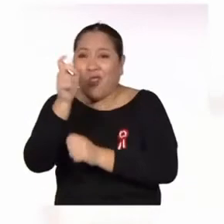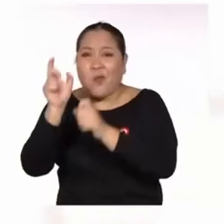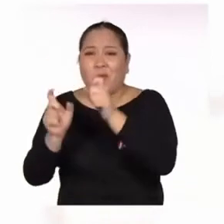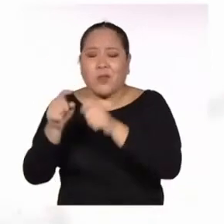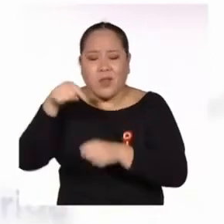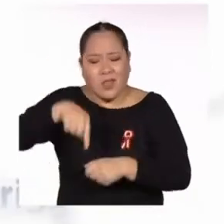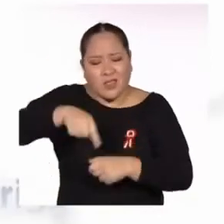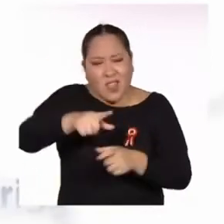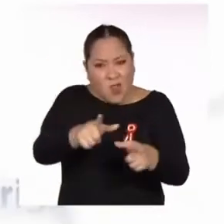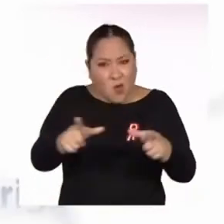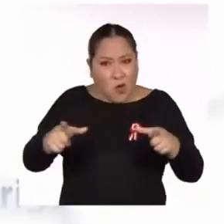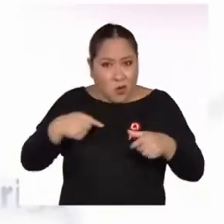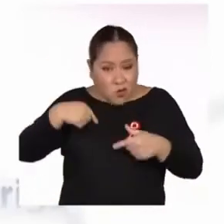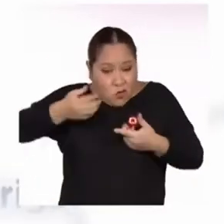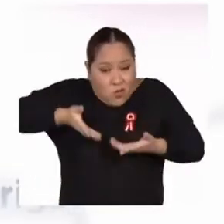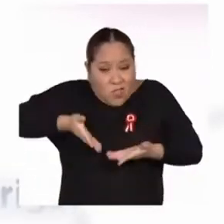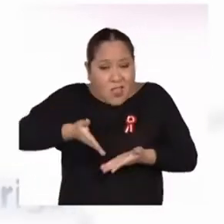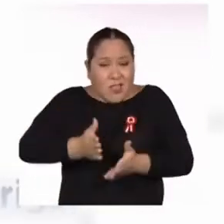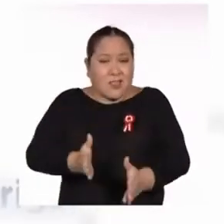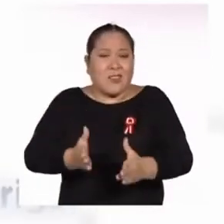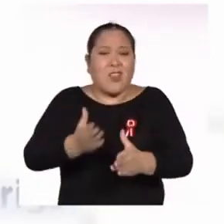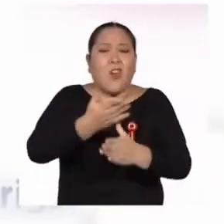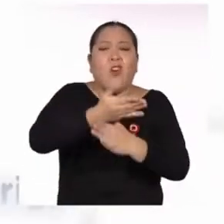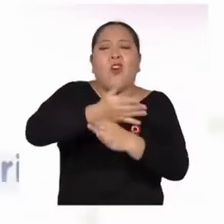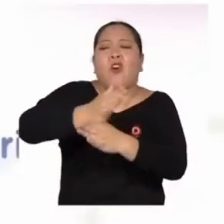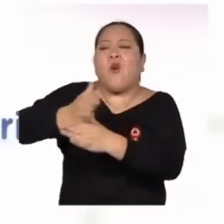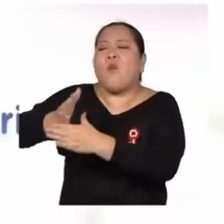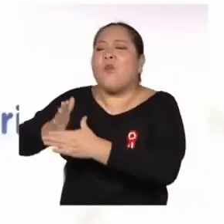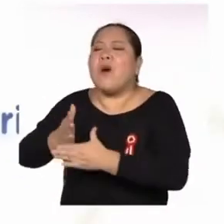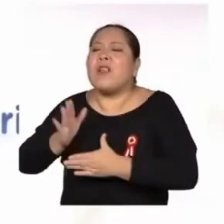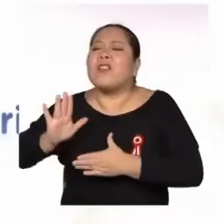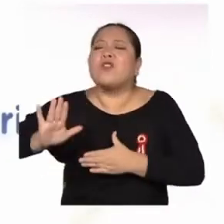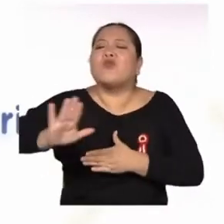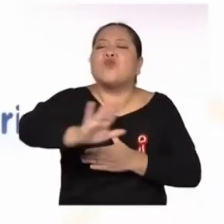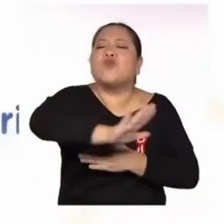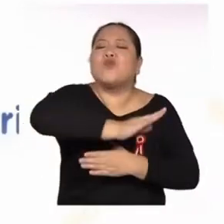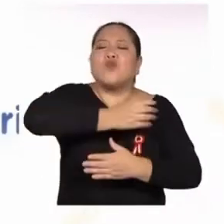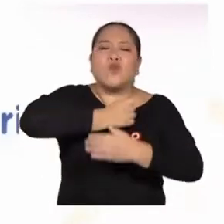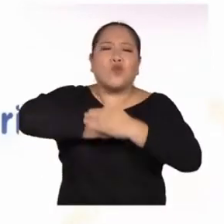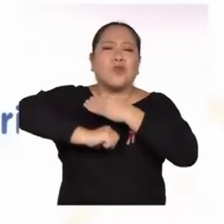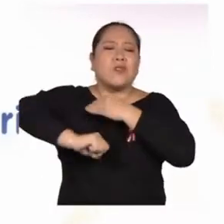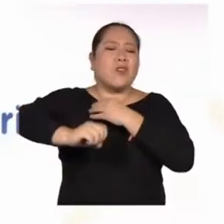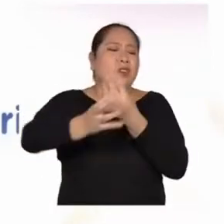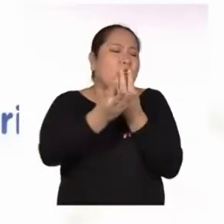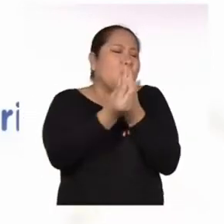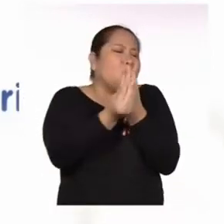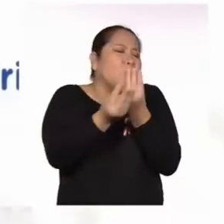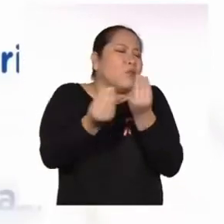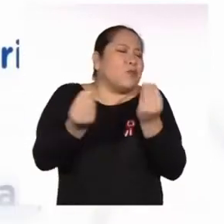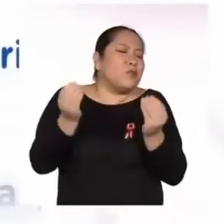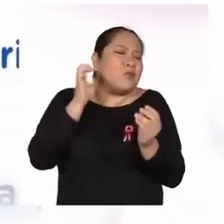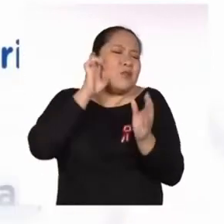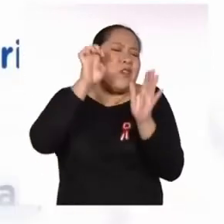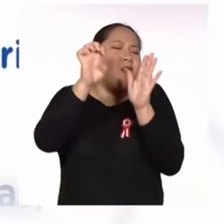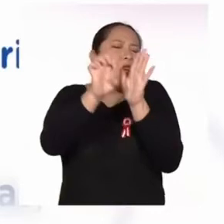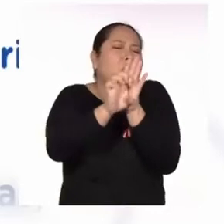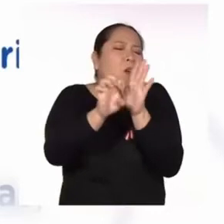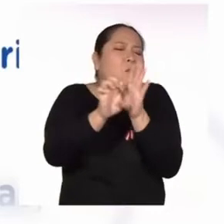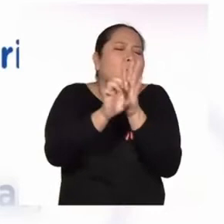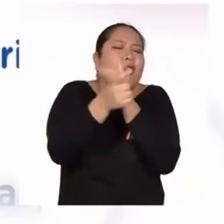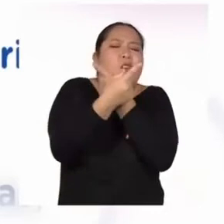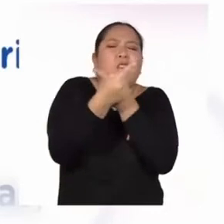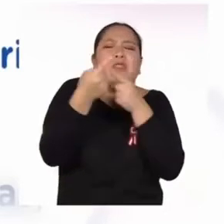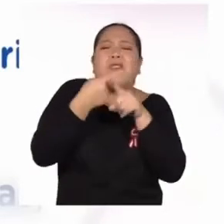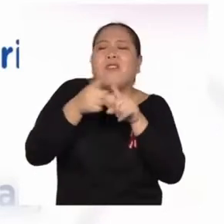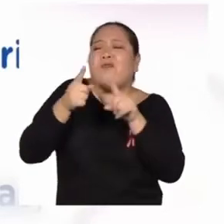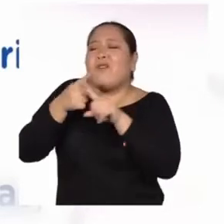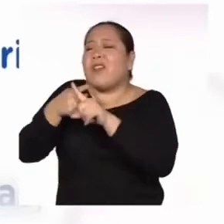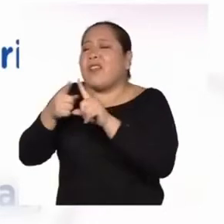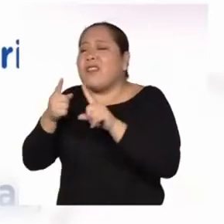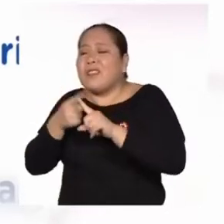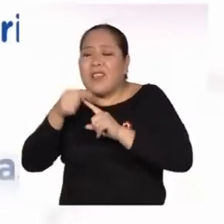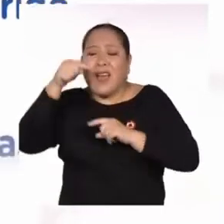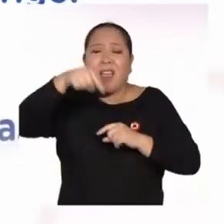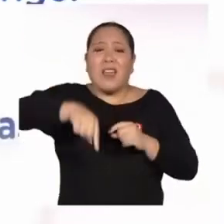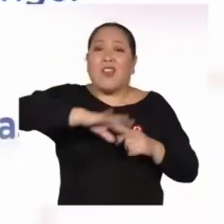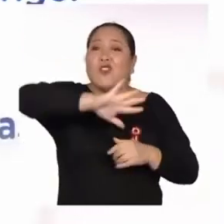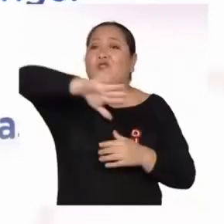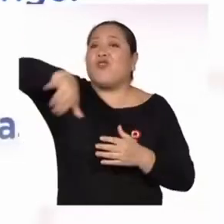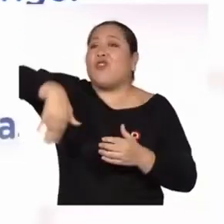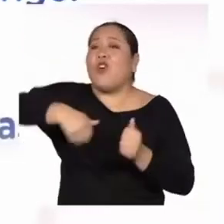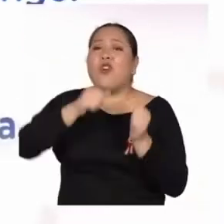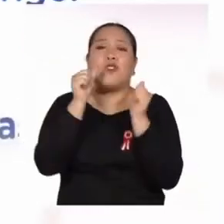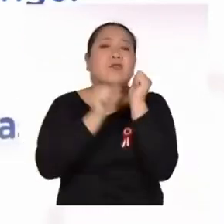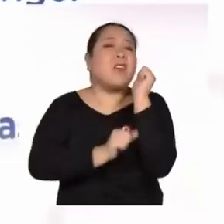yo nací comparte entre sus hijos mil ejemplos distintos allí todos somos hermanos